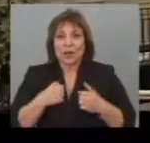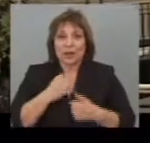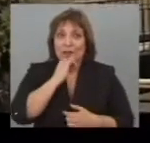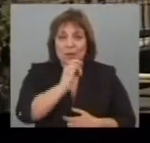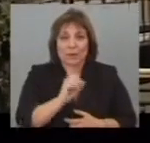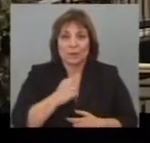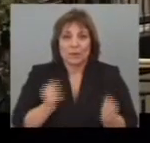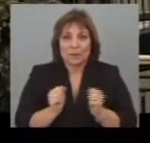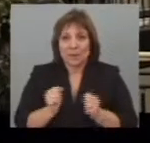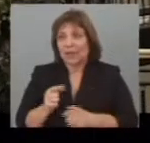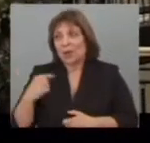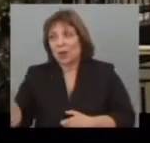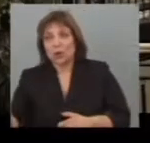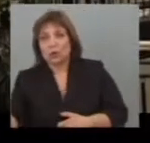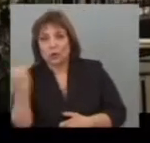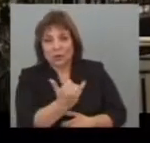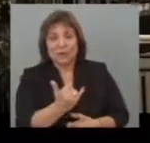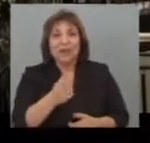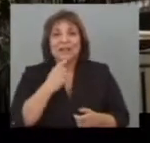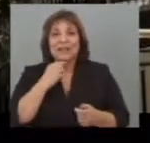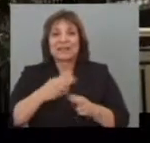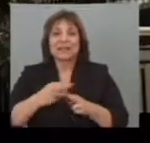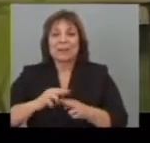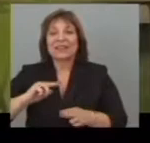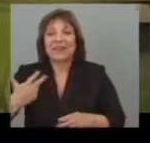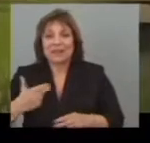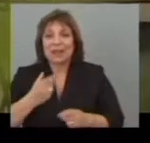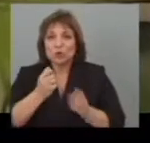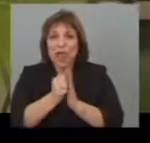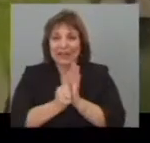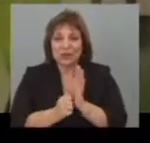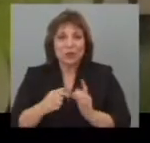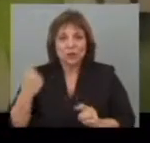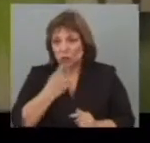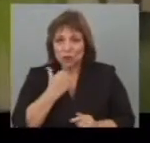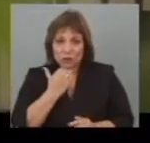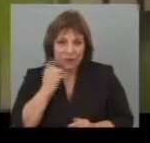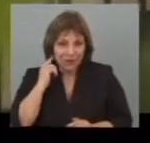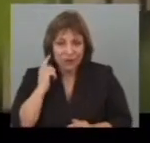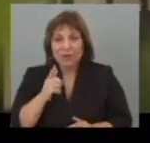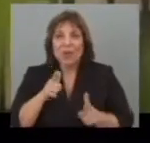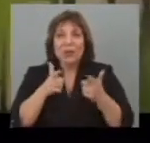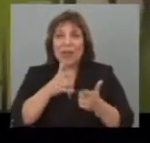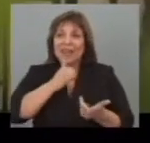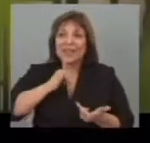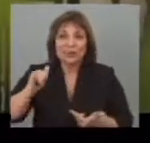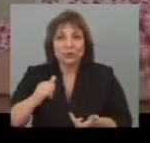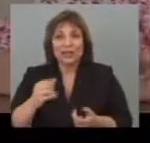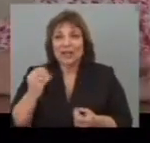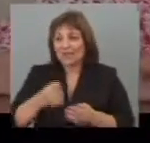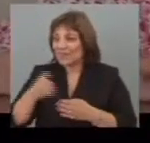tiene un interesante artículo que se llamado a terceros, muy poco escuchado, porque hay muy poca denuncia hecha por